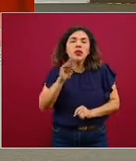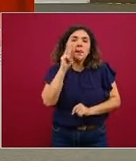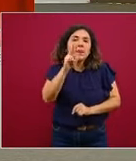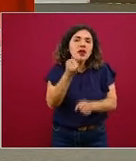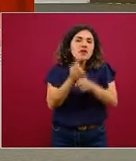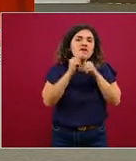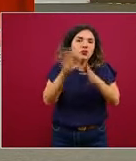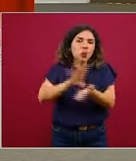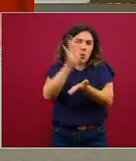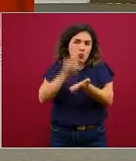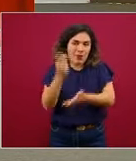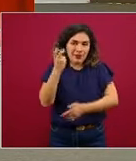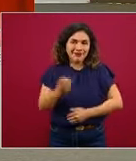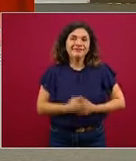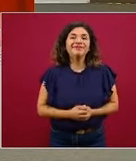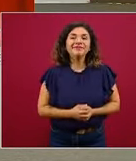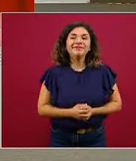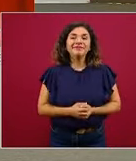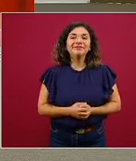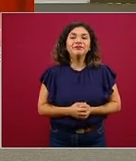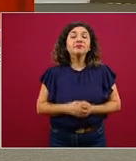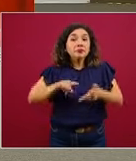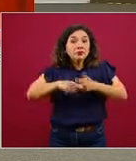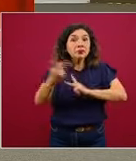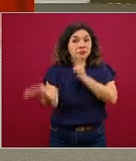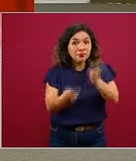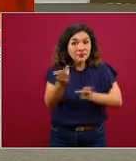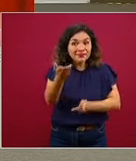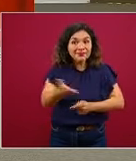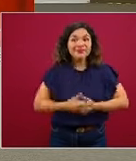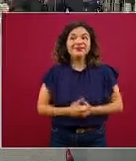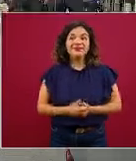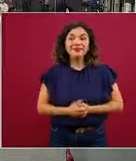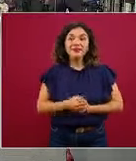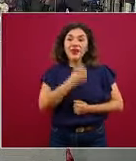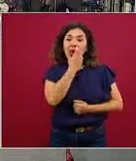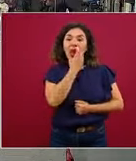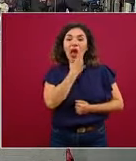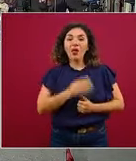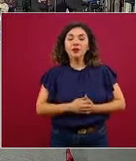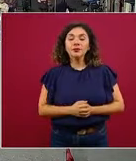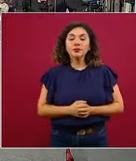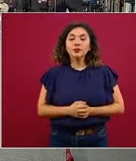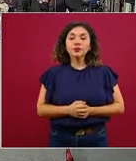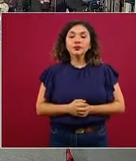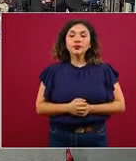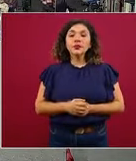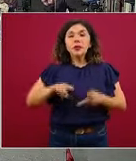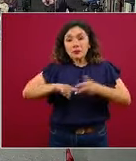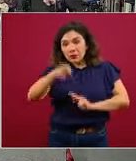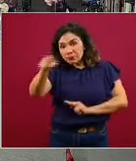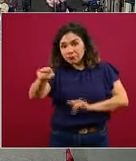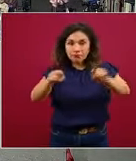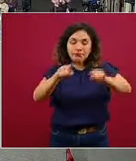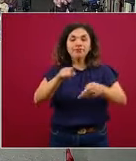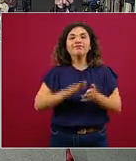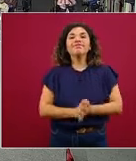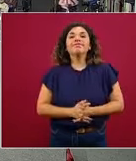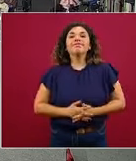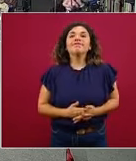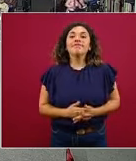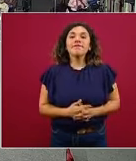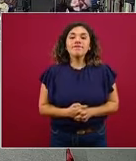acceso a los mismos. Empezamos con preguntas o respuestas. Le damos la palabra aquí, luego de este lado, aquí y de este